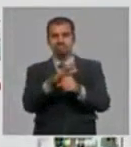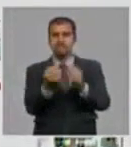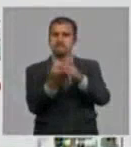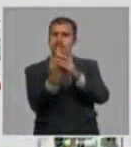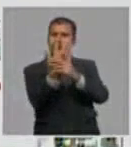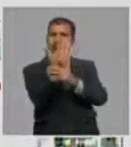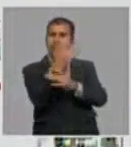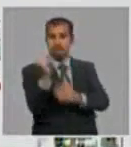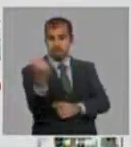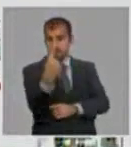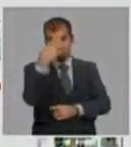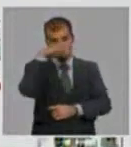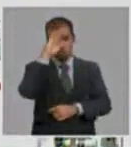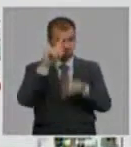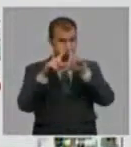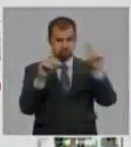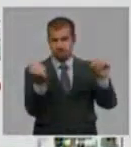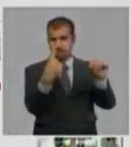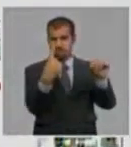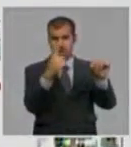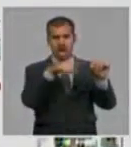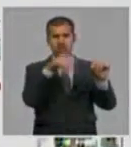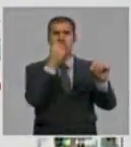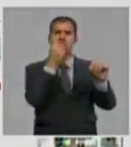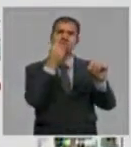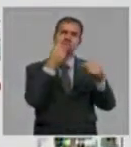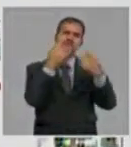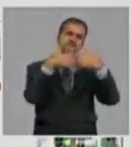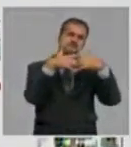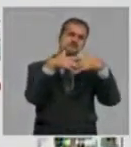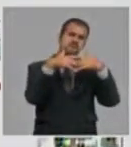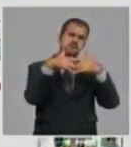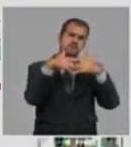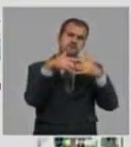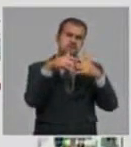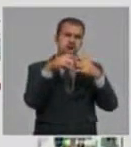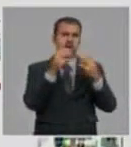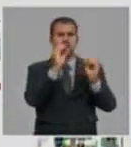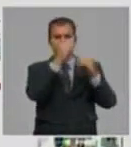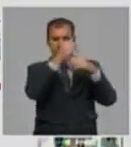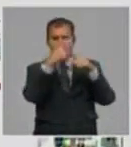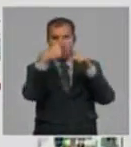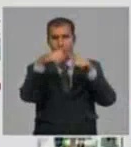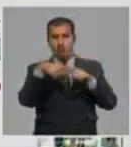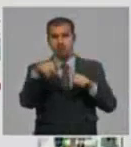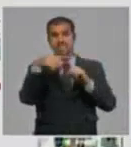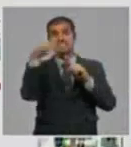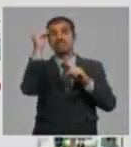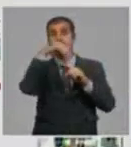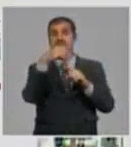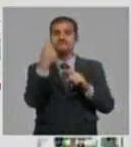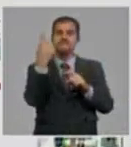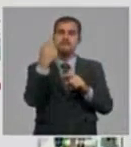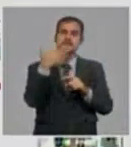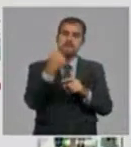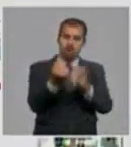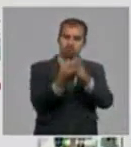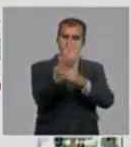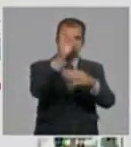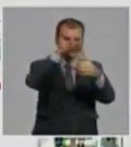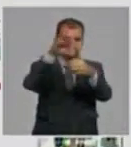tipo en el país, algunos de ellos destinados para la microbiología, pero otros también destinados para la biotecnología vegetal, mucho más en